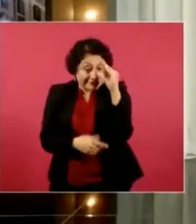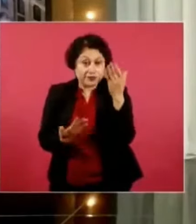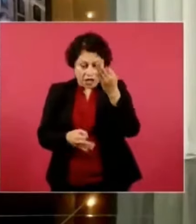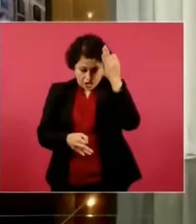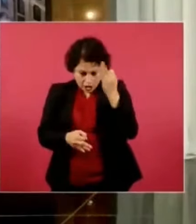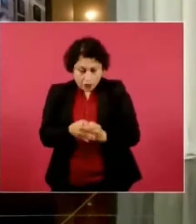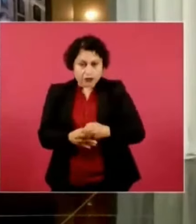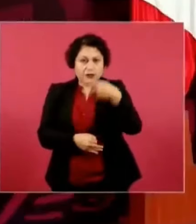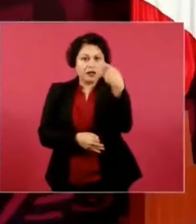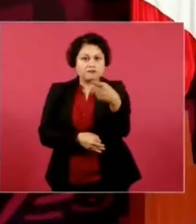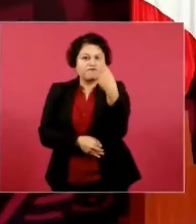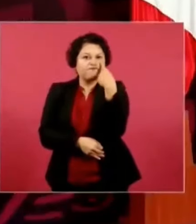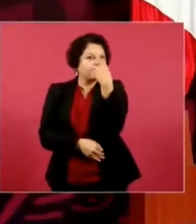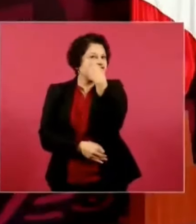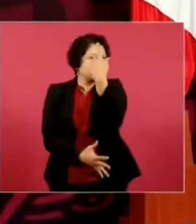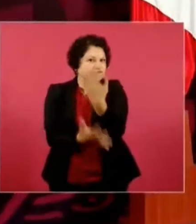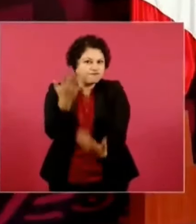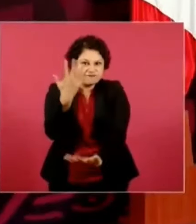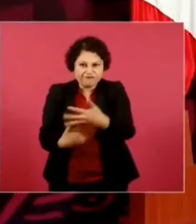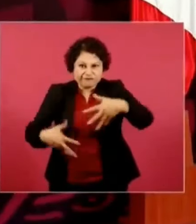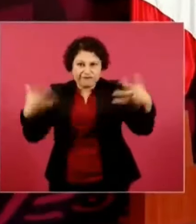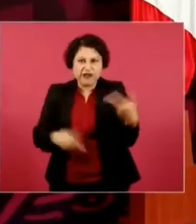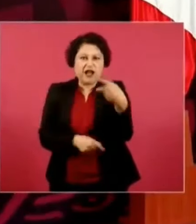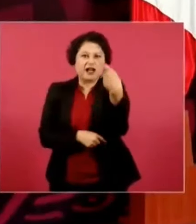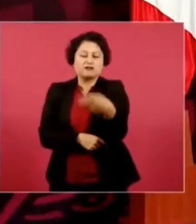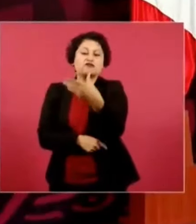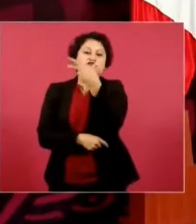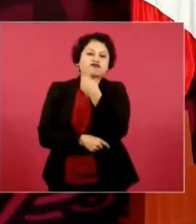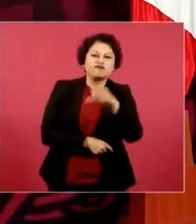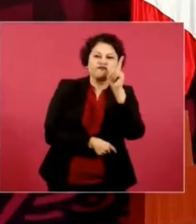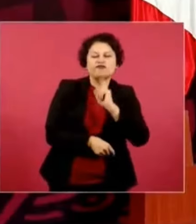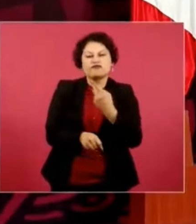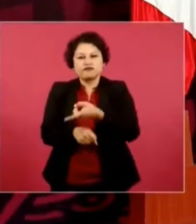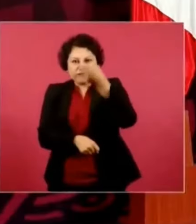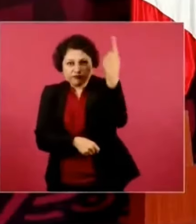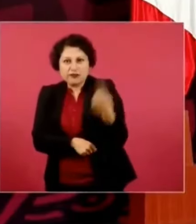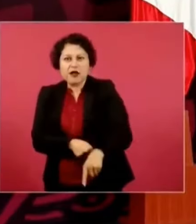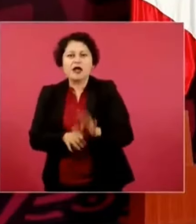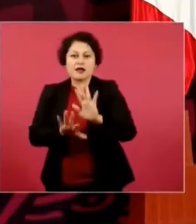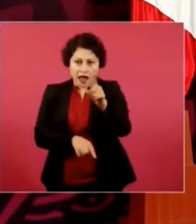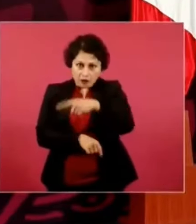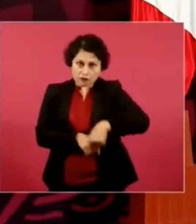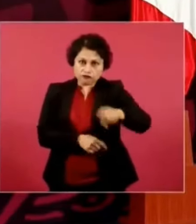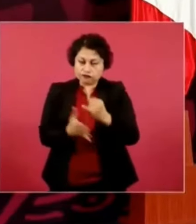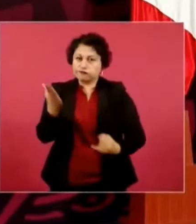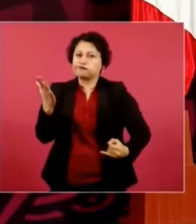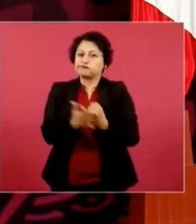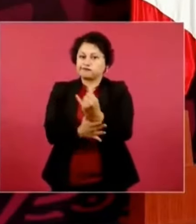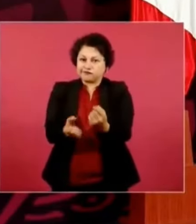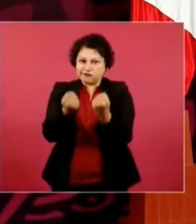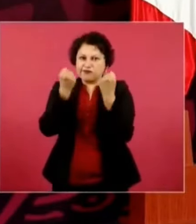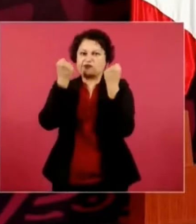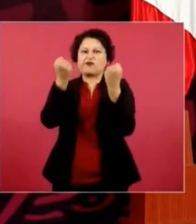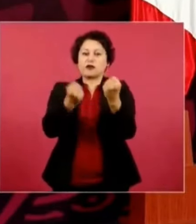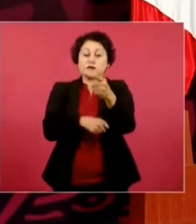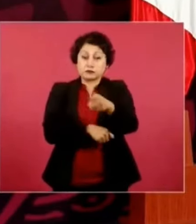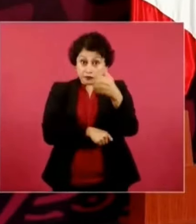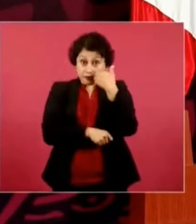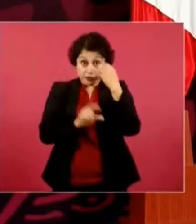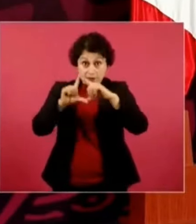tiempo mis cabronas que se sepa duro fuerte que se sepa lejos que los ciudadanos que quieren un México libre y